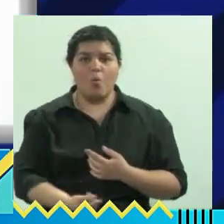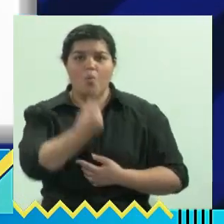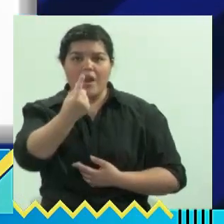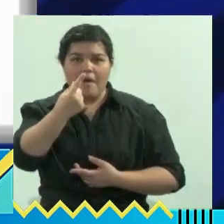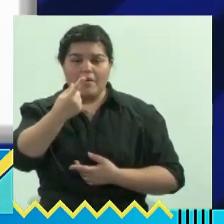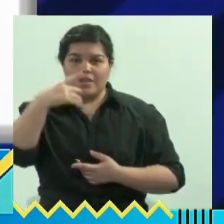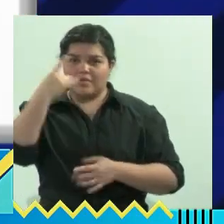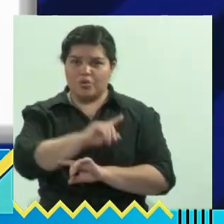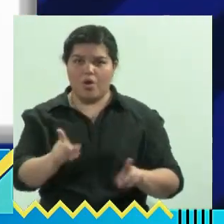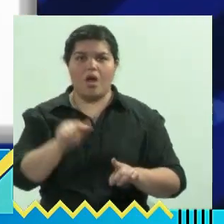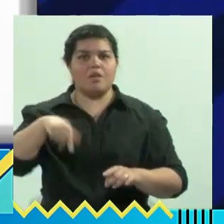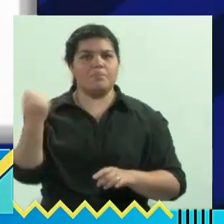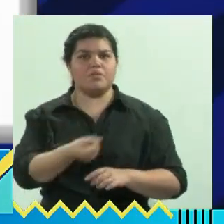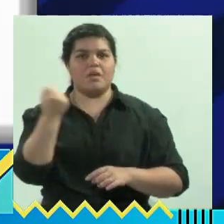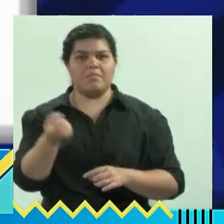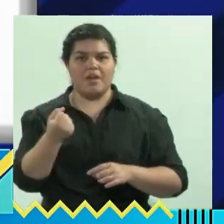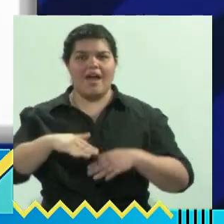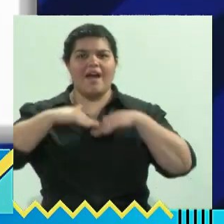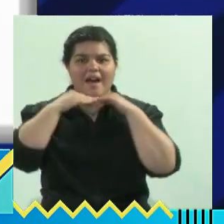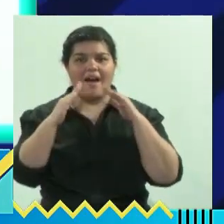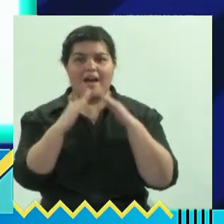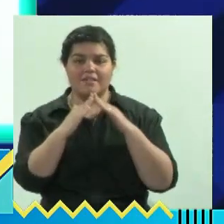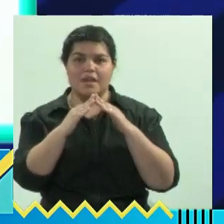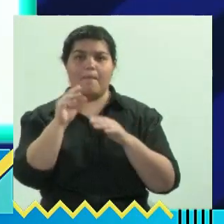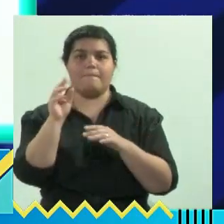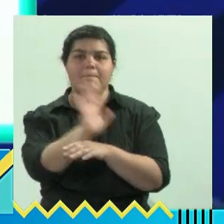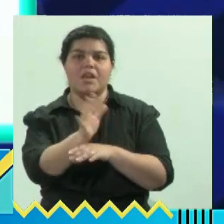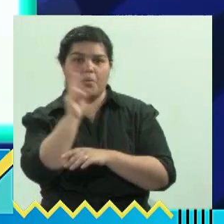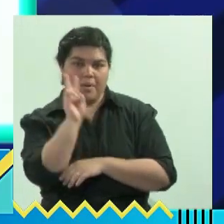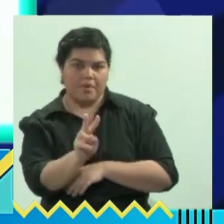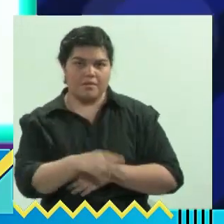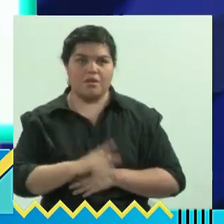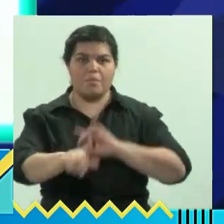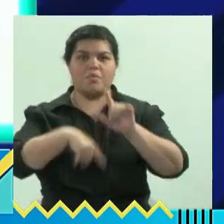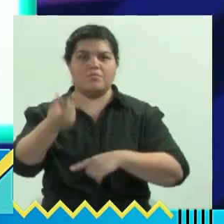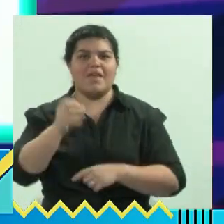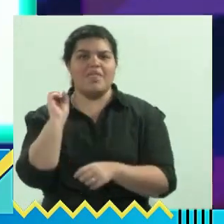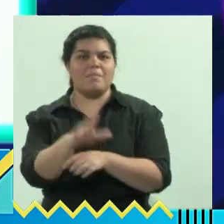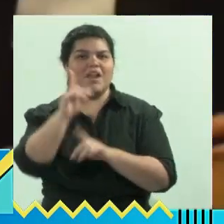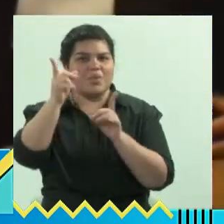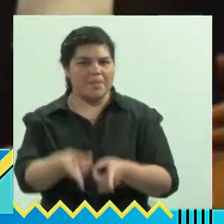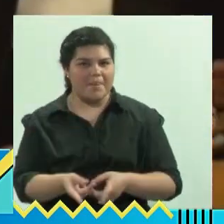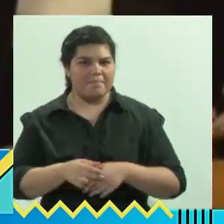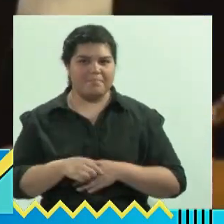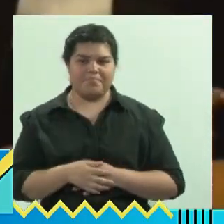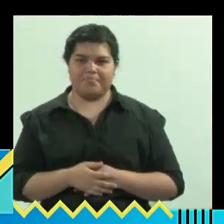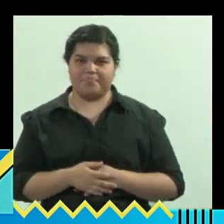vez. No salgas de tu casa, mírate una película. Las próximas recomendaciones van a estar de película.